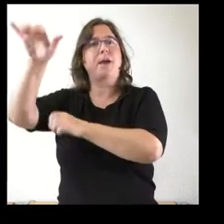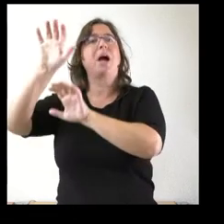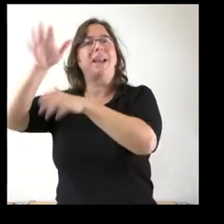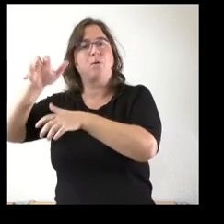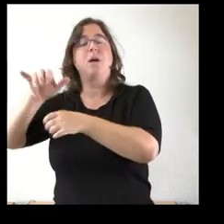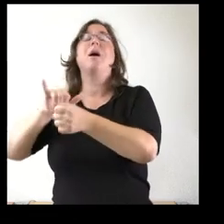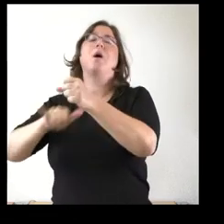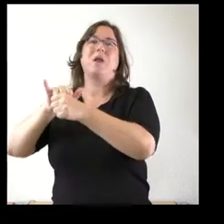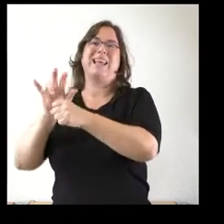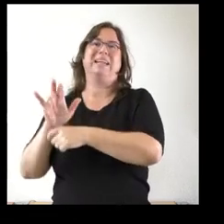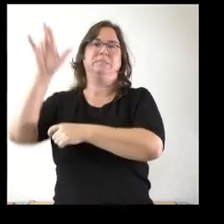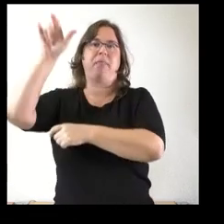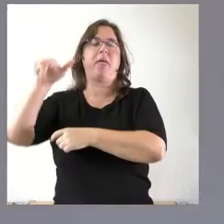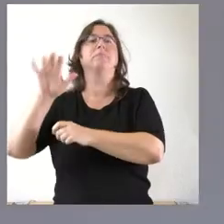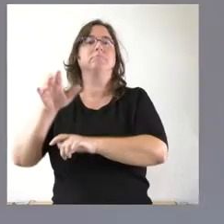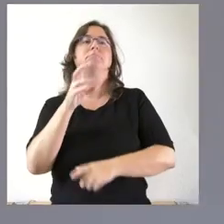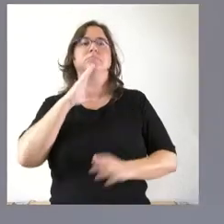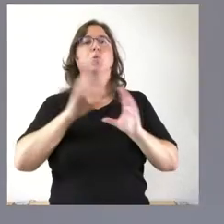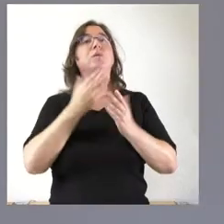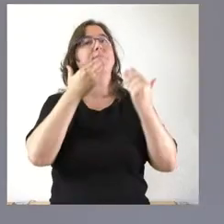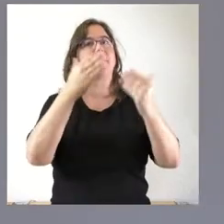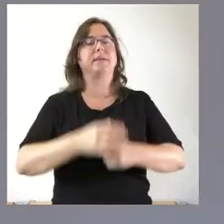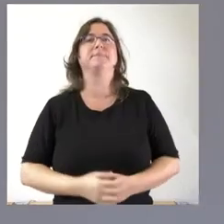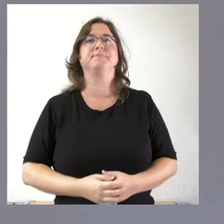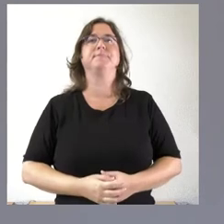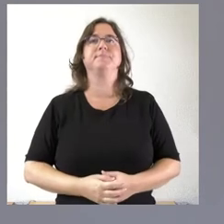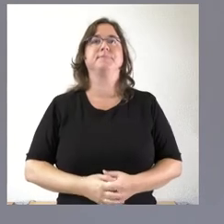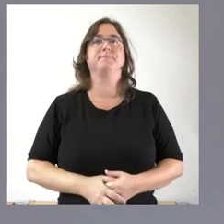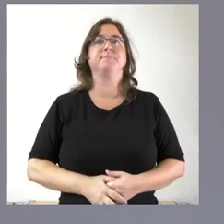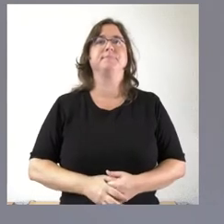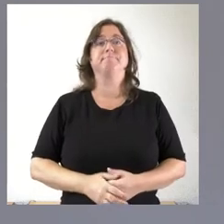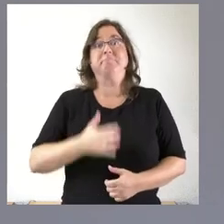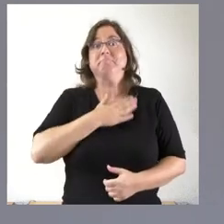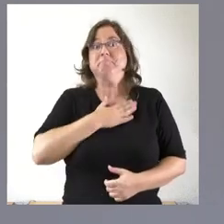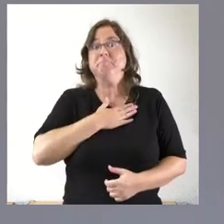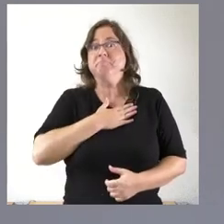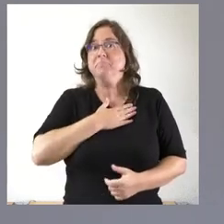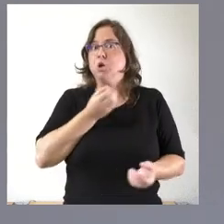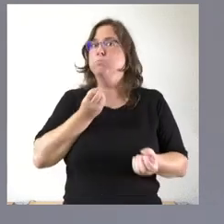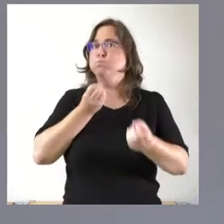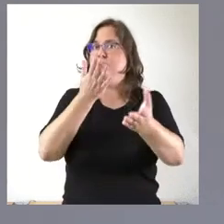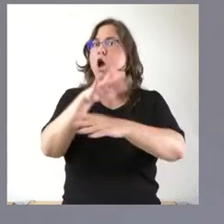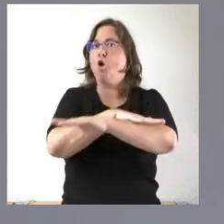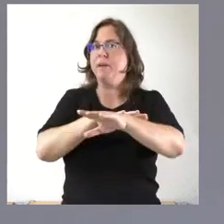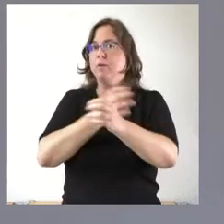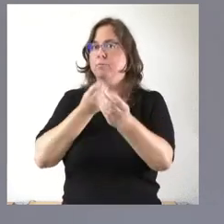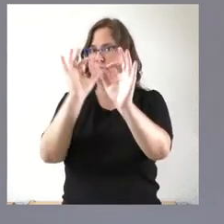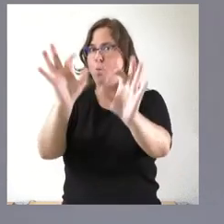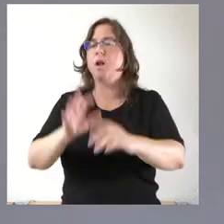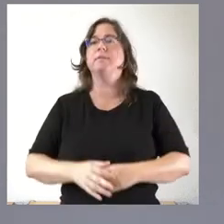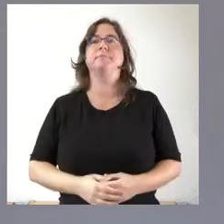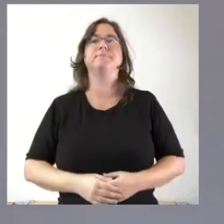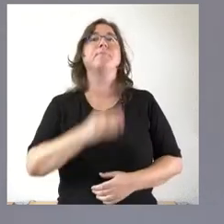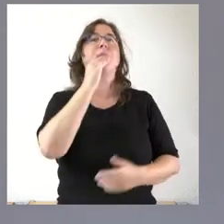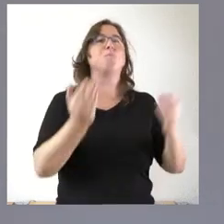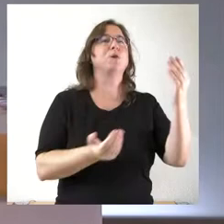sí. Por parte de la Junta. Sí. Vale, gracias. Esa es la... Y además es lo que le hemos transmitido al Gobierno también. Sí, buenos